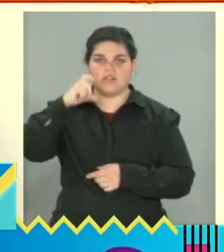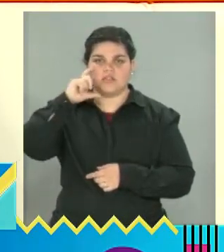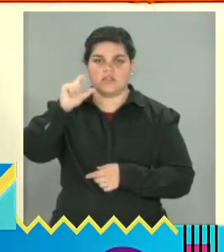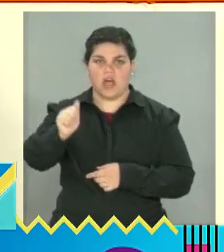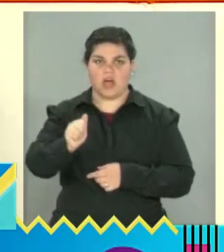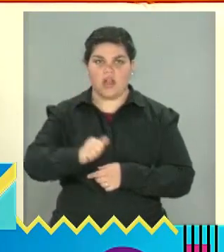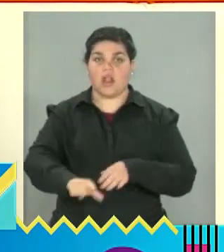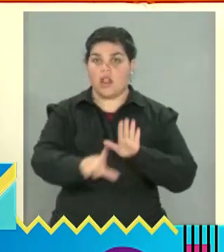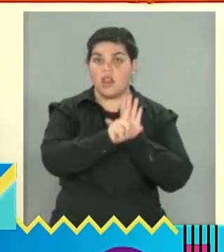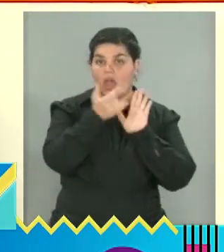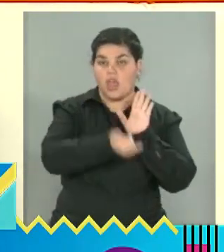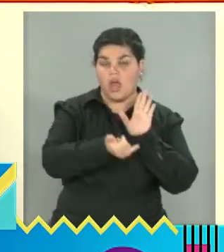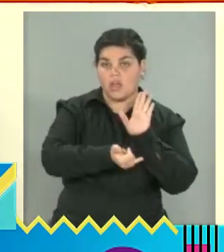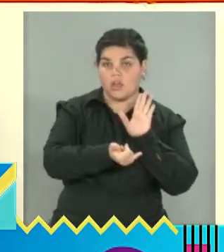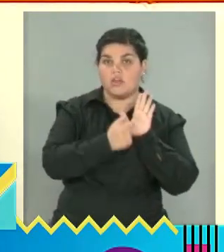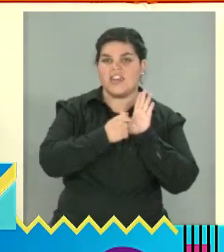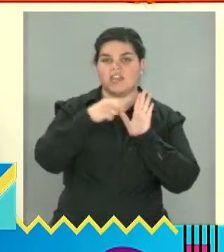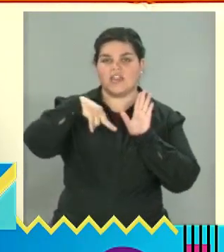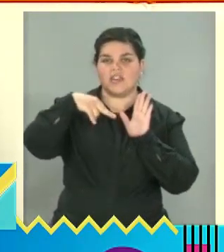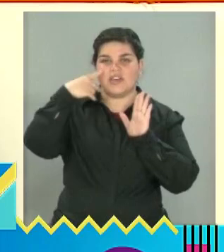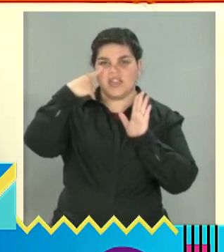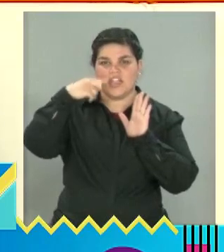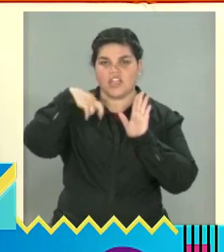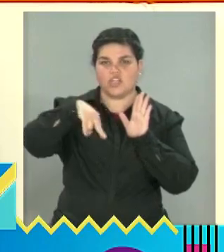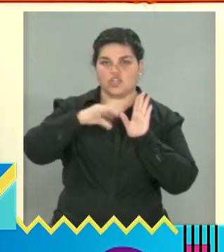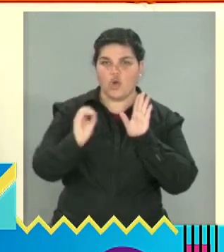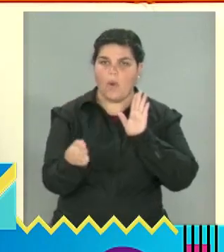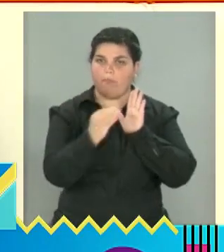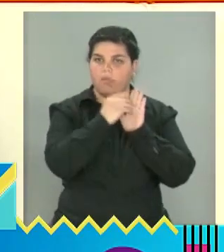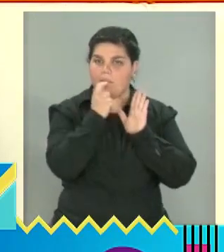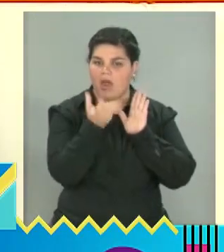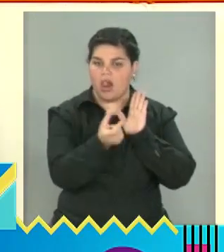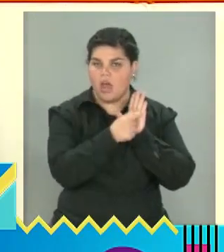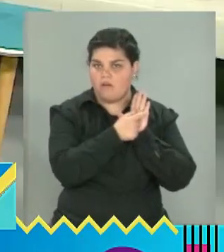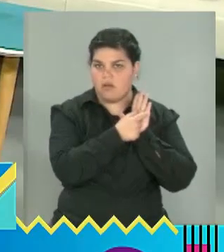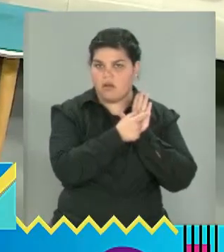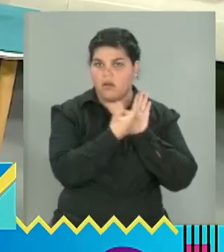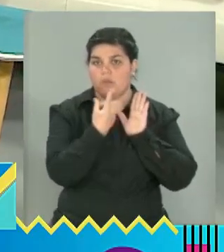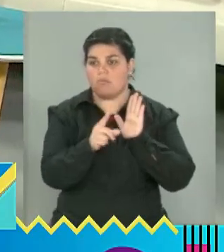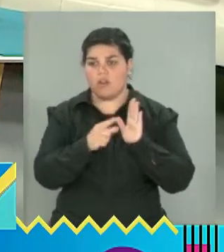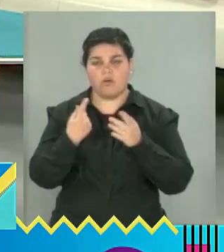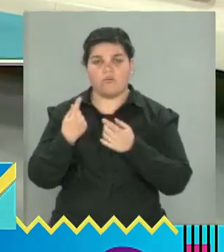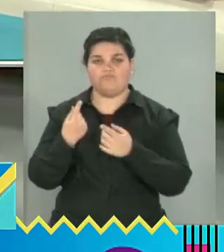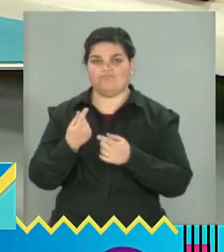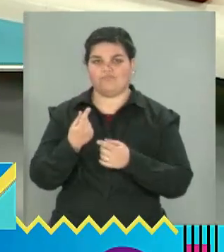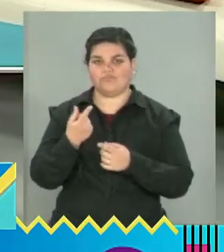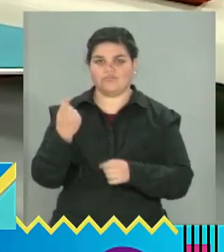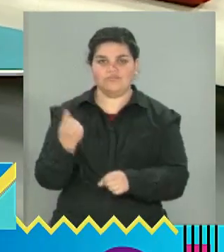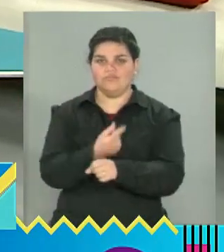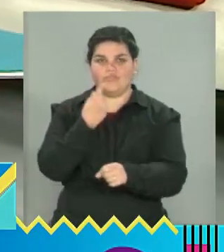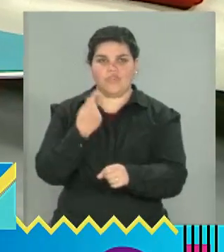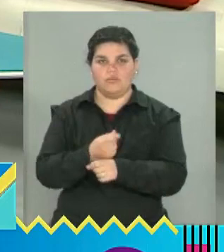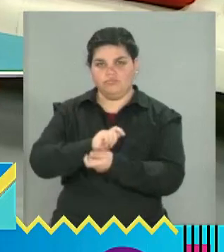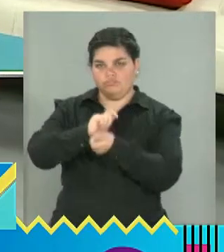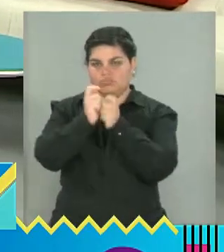Día del Niño, no podíamos hacerlas ni enmarcarlas dentro de poner la palabra Día de la